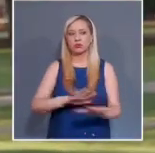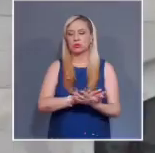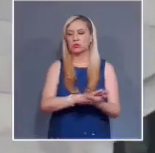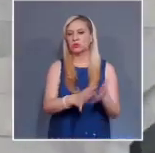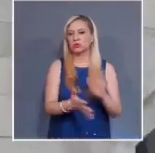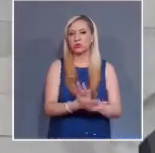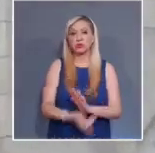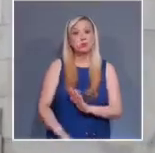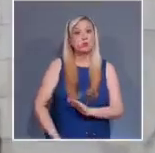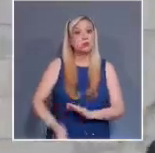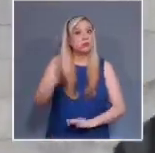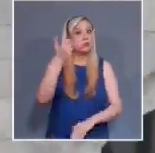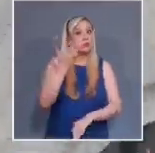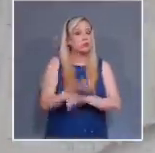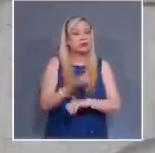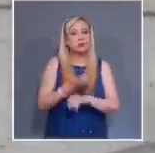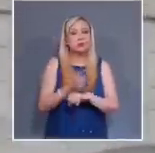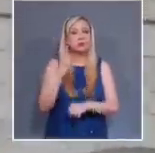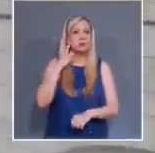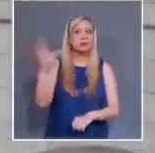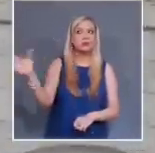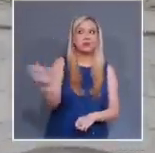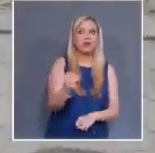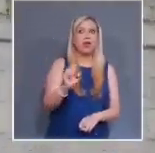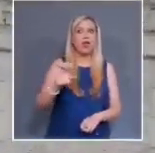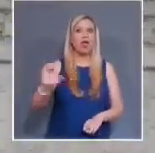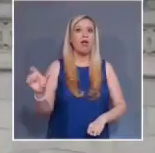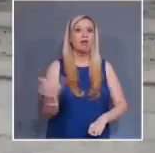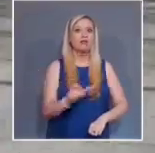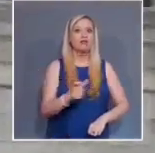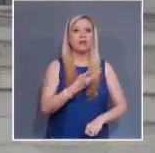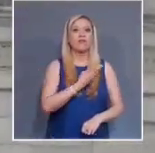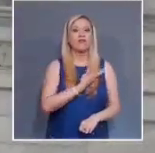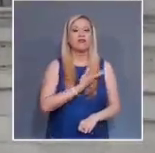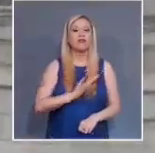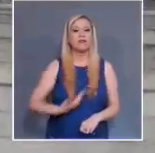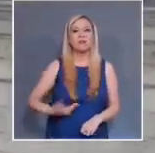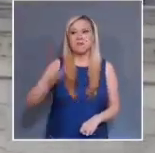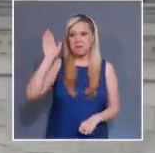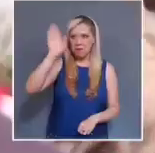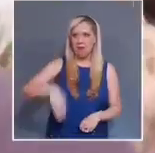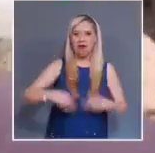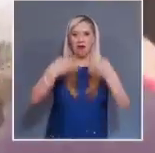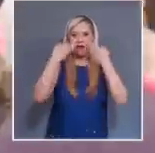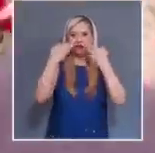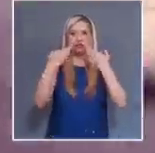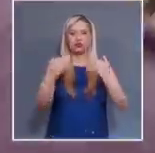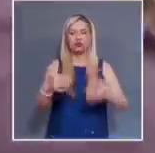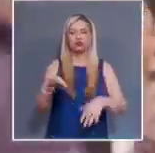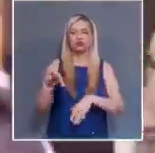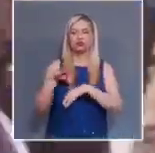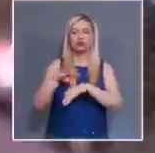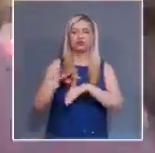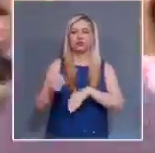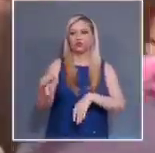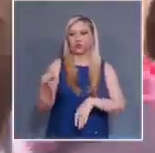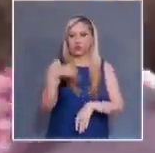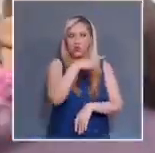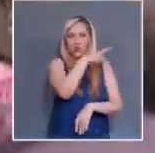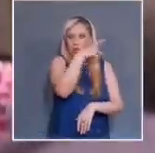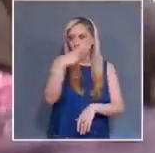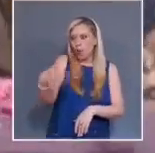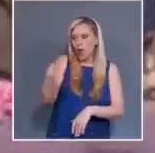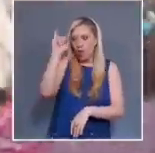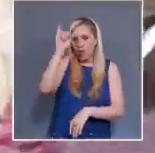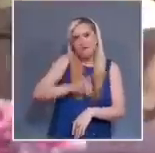Estados Unidos en la que un ex vicepresidente es llamado a testificar en contra de su jefe. El jurado investigador de